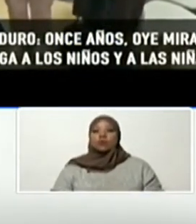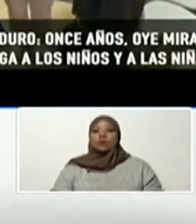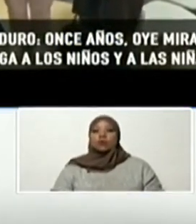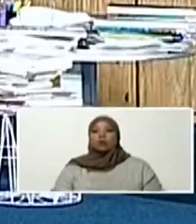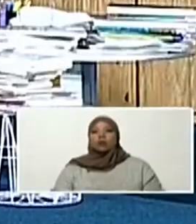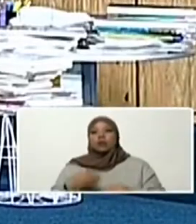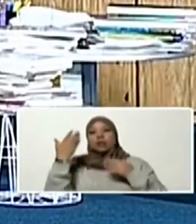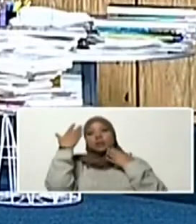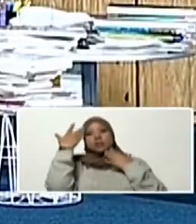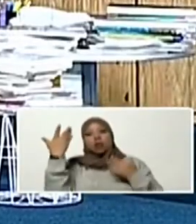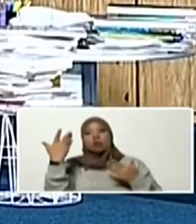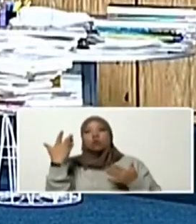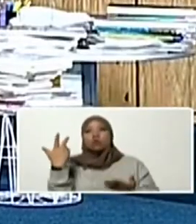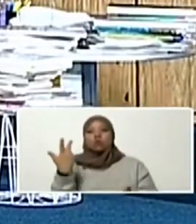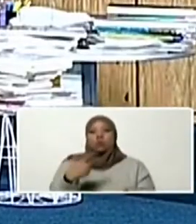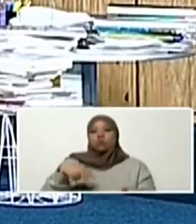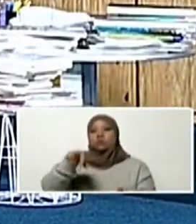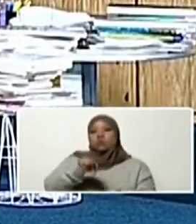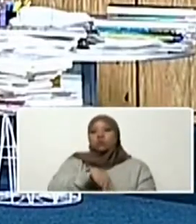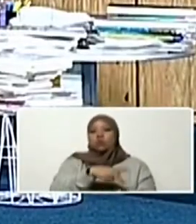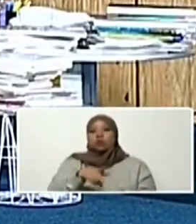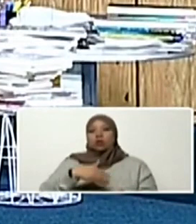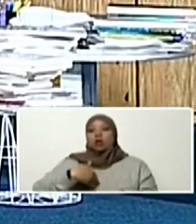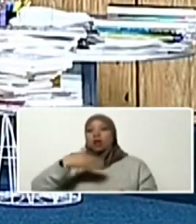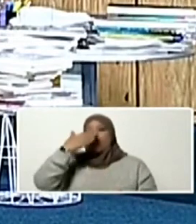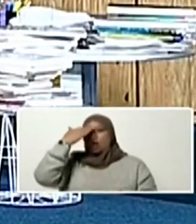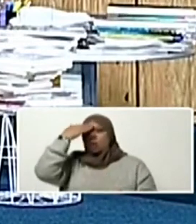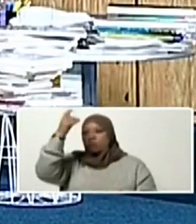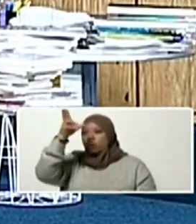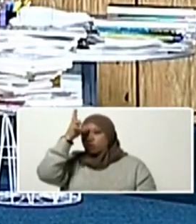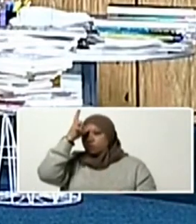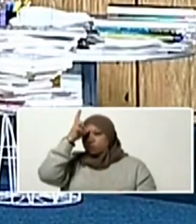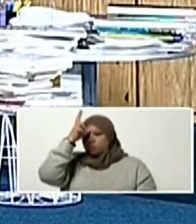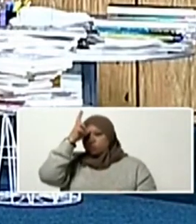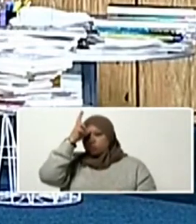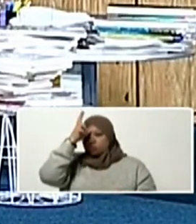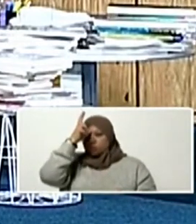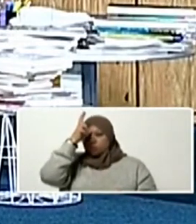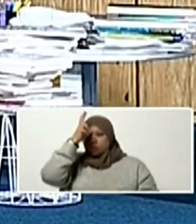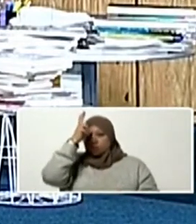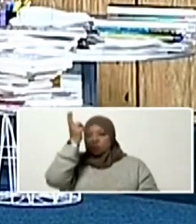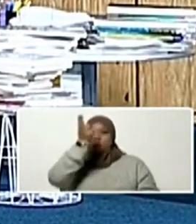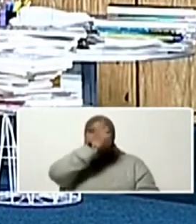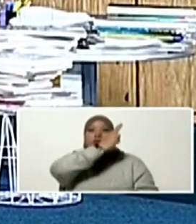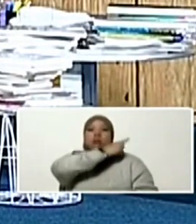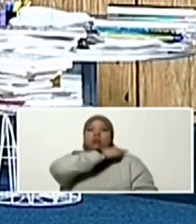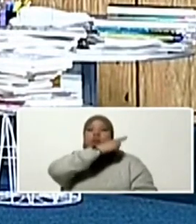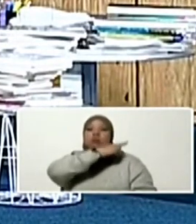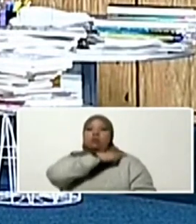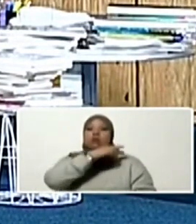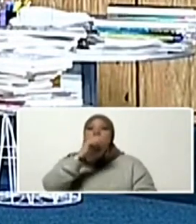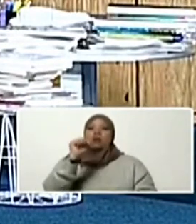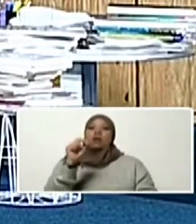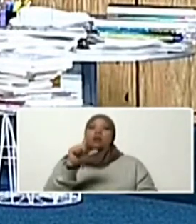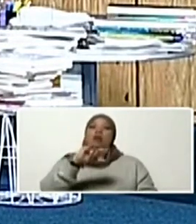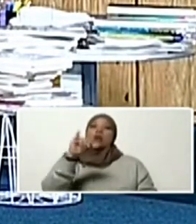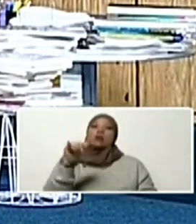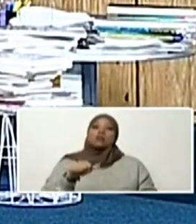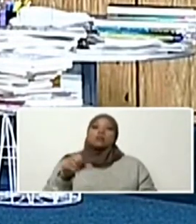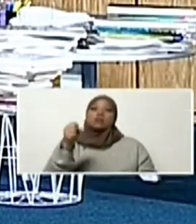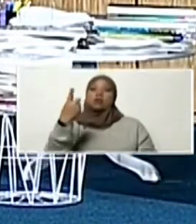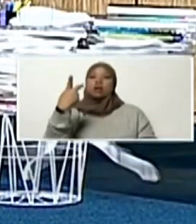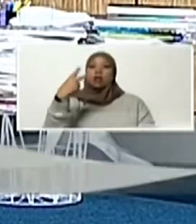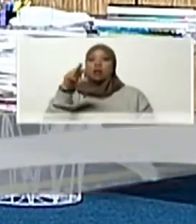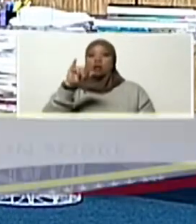de danza árabe egipcia, su directora Nazarit Rotz, que nos